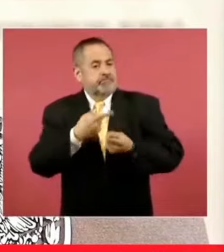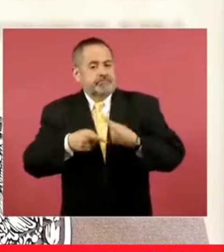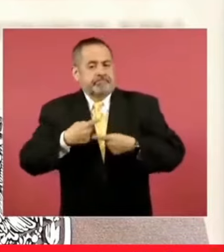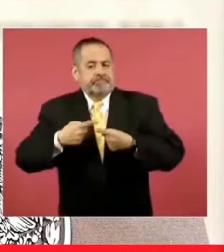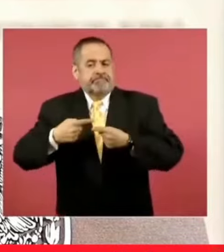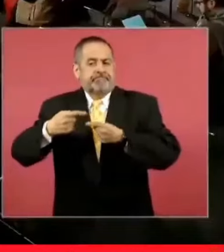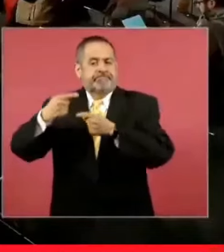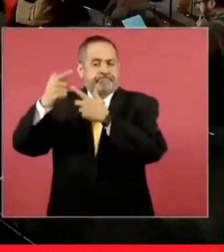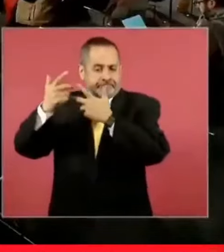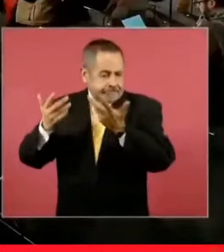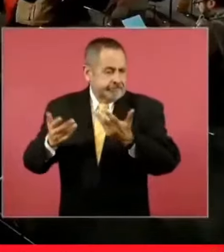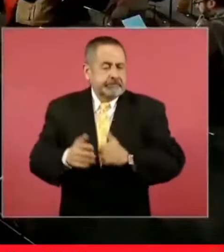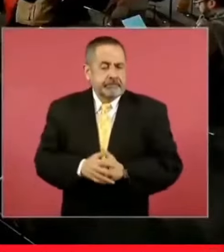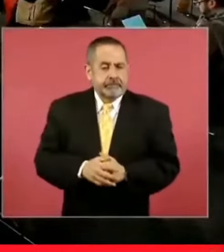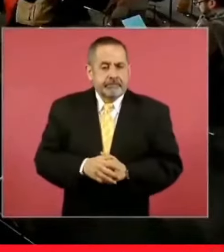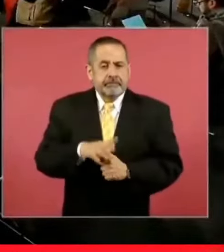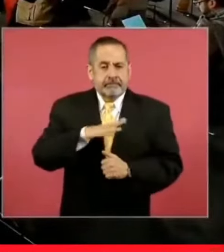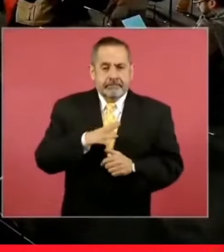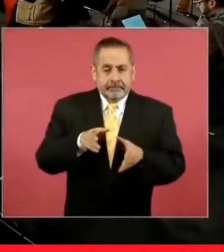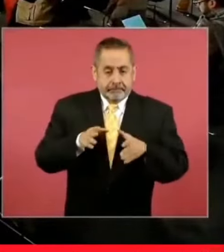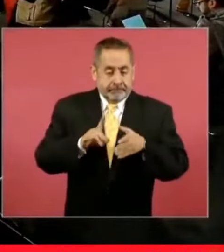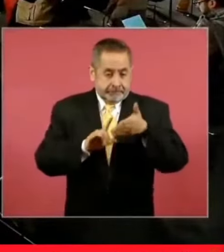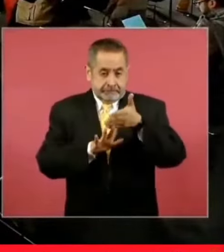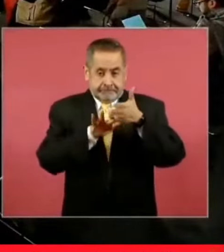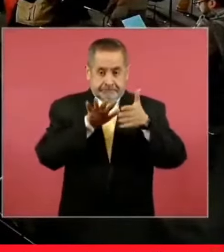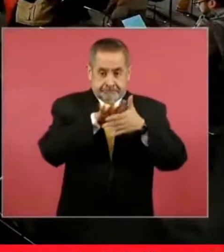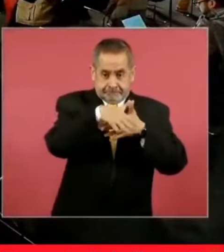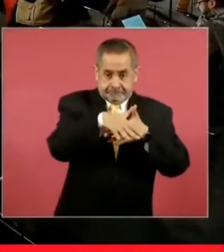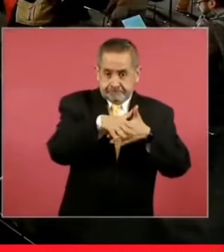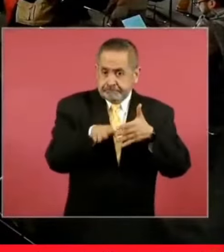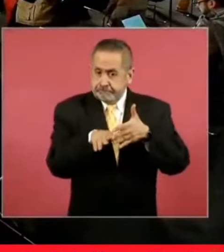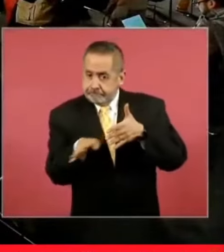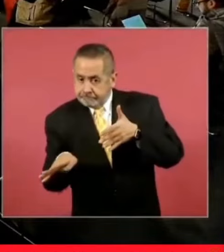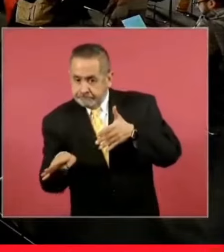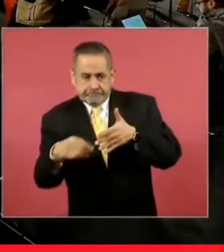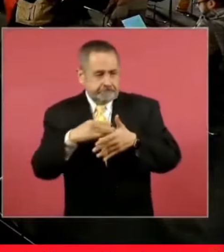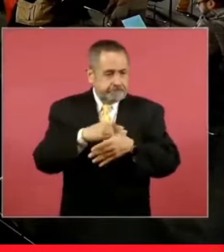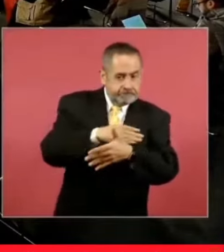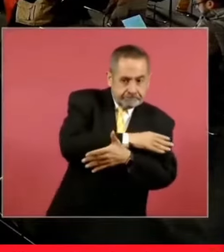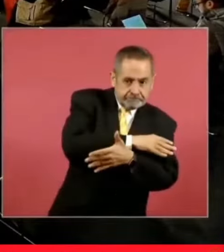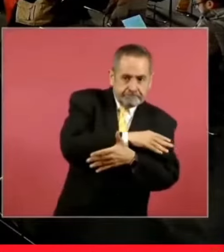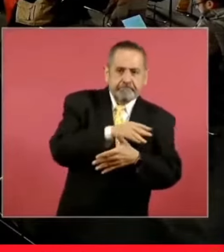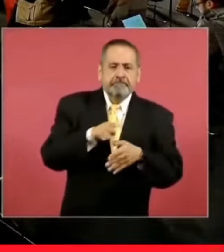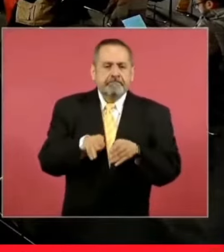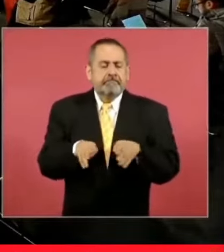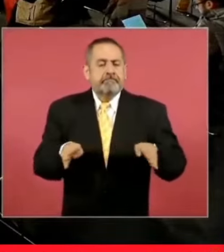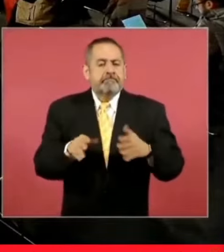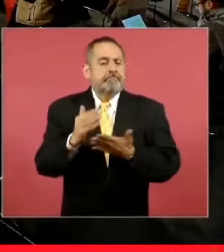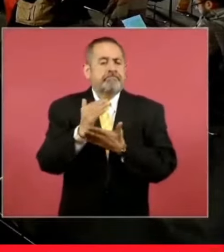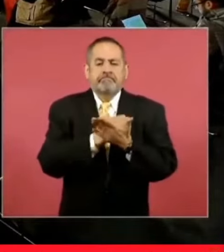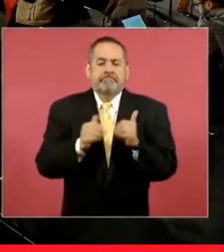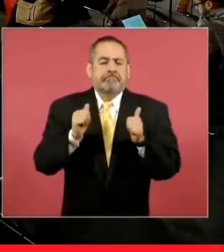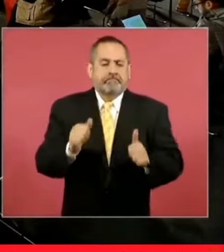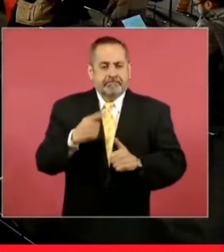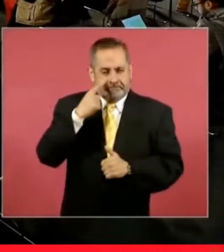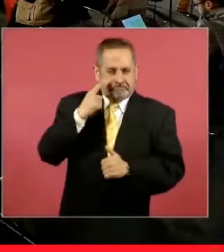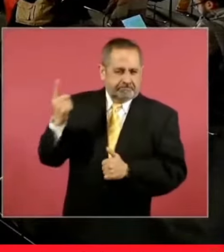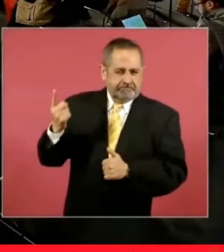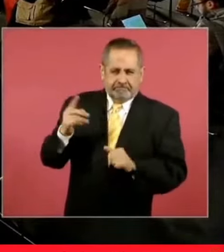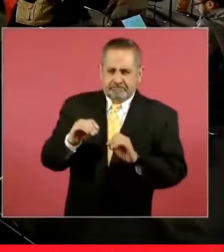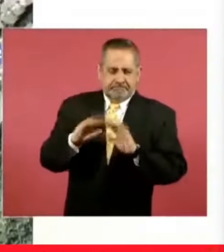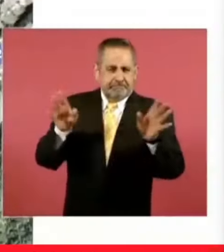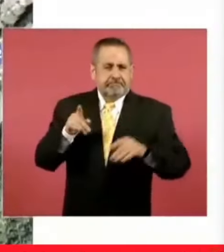obras de desvío, de contención y de excedencia de agua, pero si nos vamos a la siguiente. Aquí se ve muy claramente la cortina, es